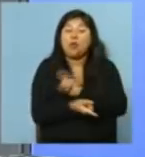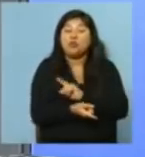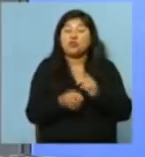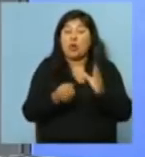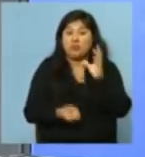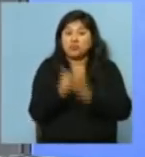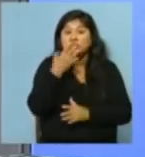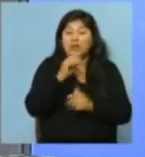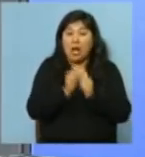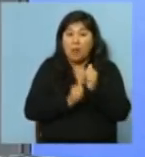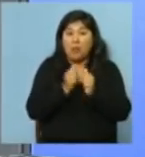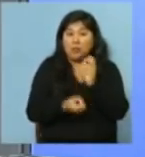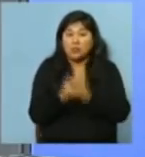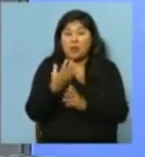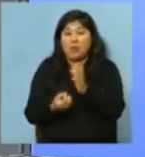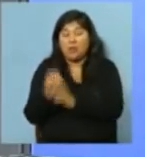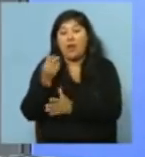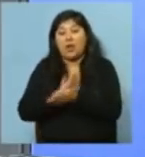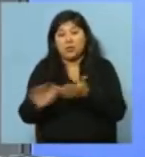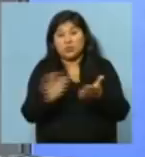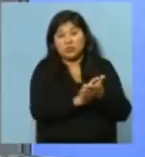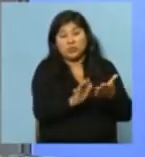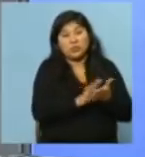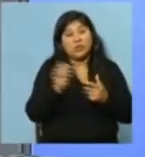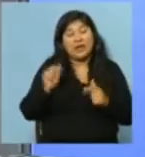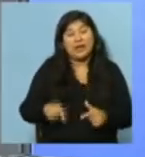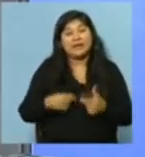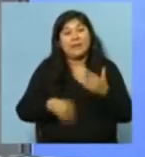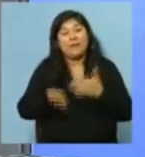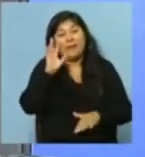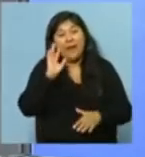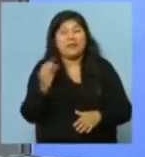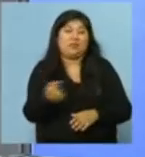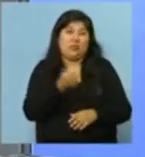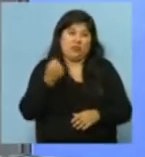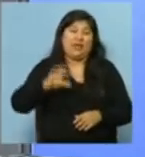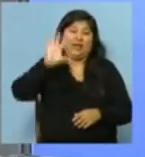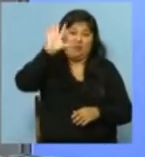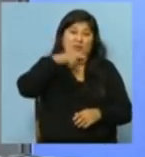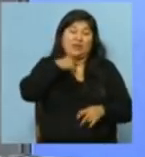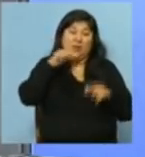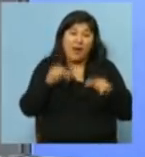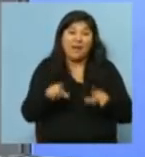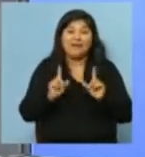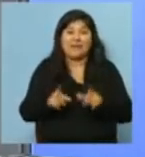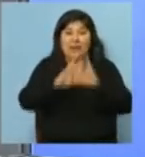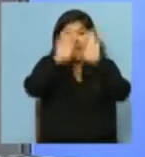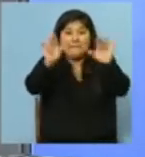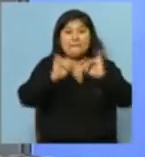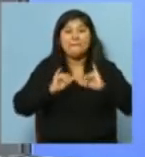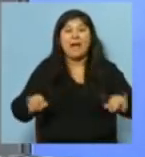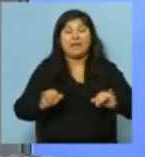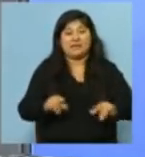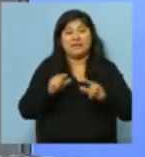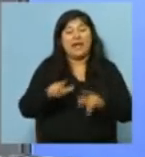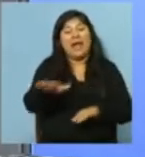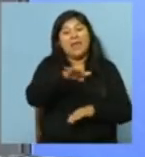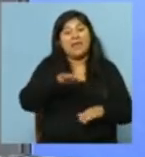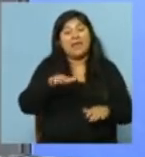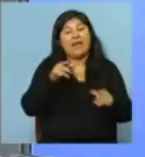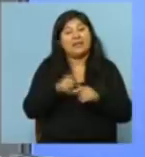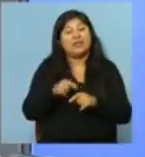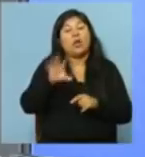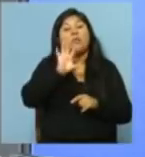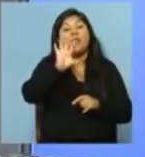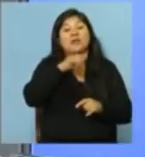este Porque habíamos logrado algo que era indispensable para los jujeños que era la paz institucional la paz en nuestras calles de que el el